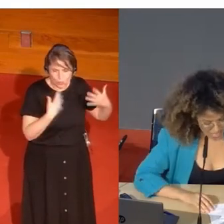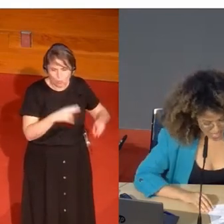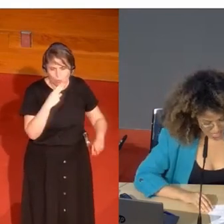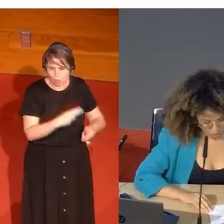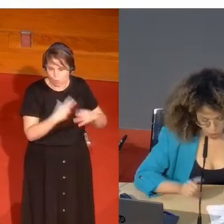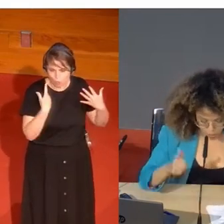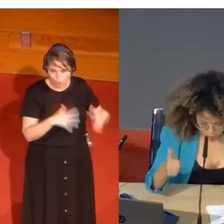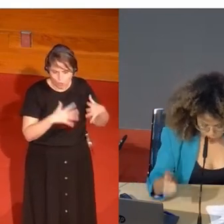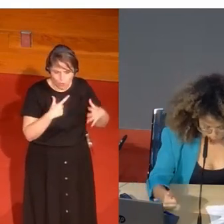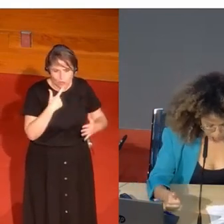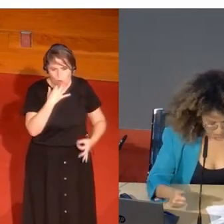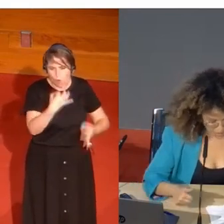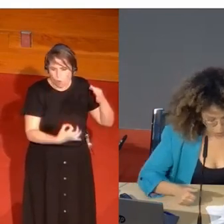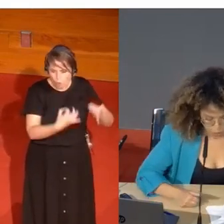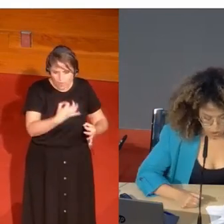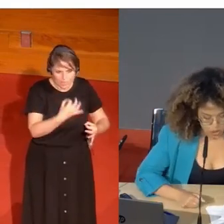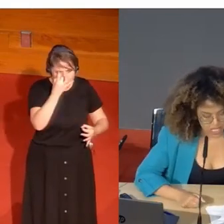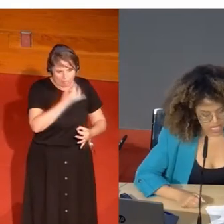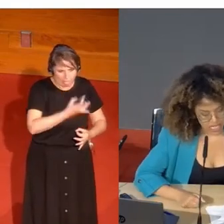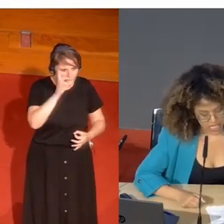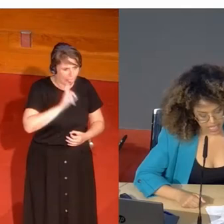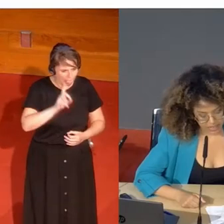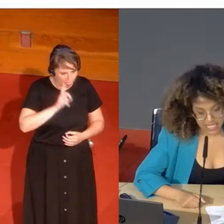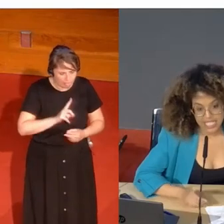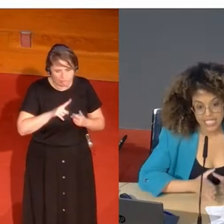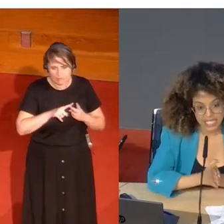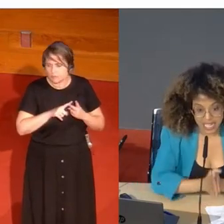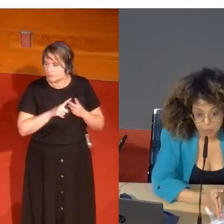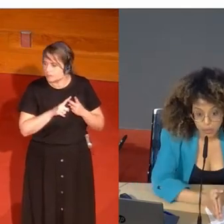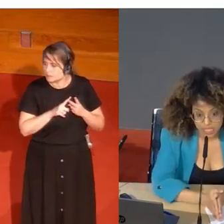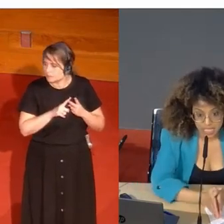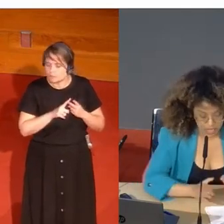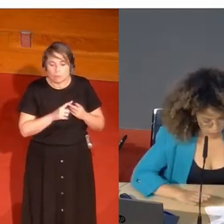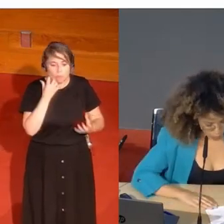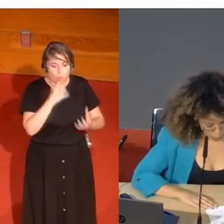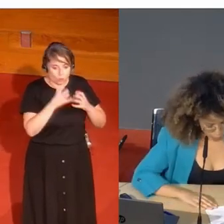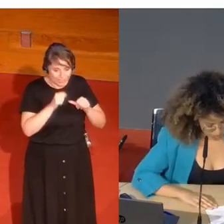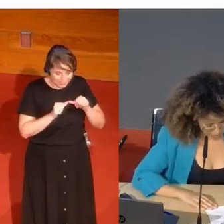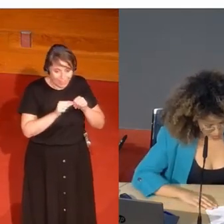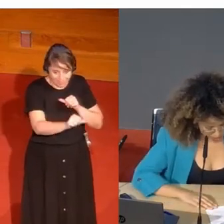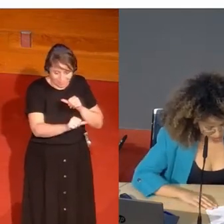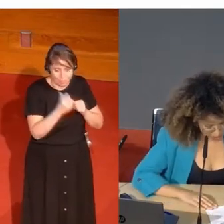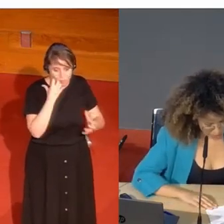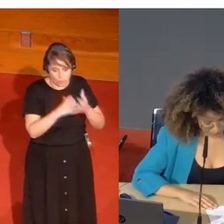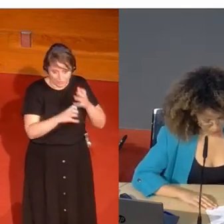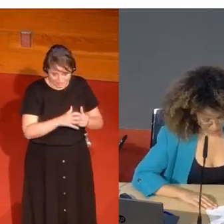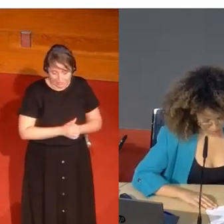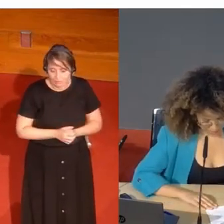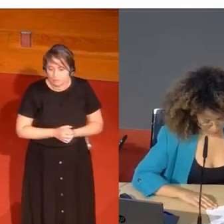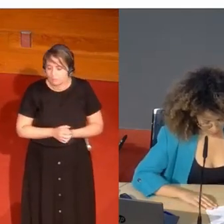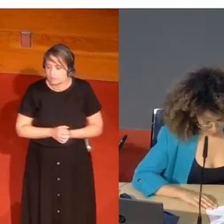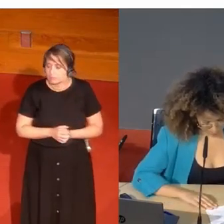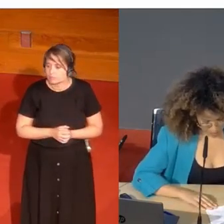desde con juicios completamente injustos eh desde esta gran protesta que se produjo de deic